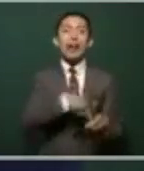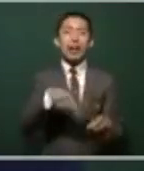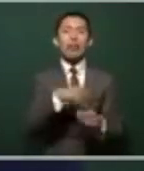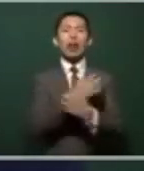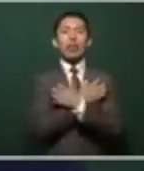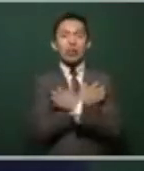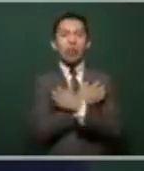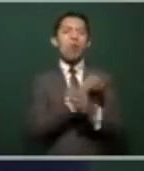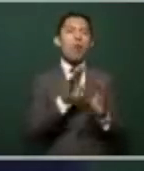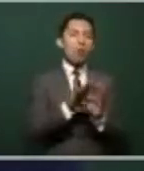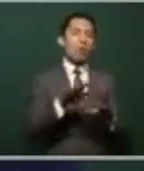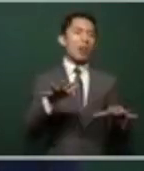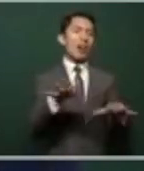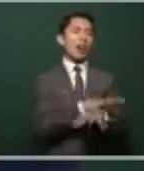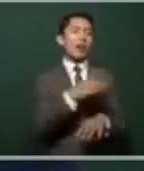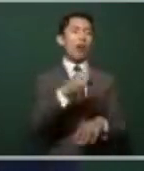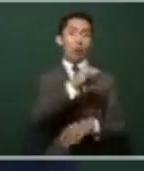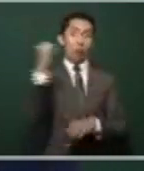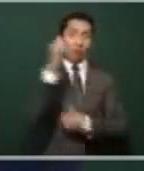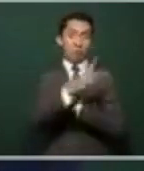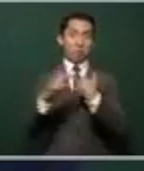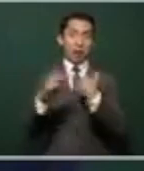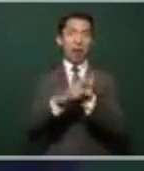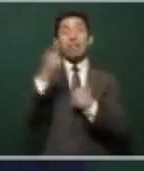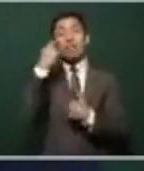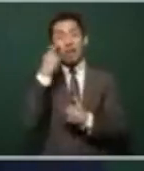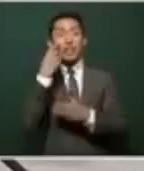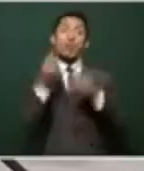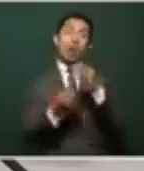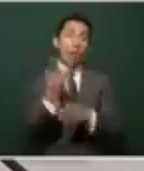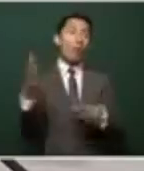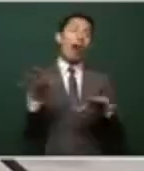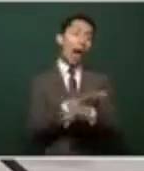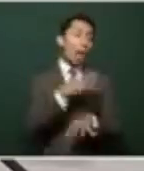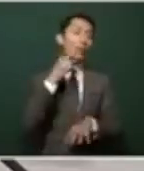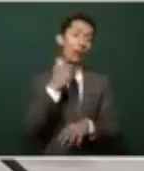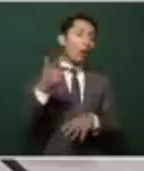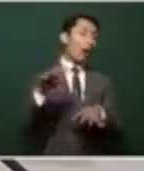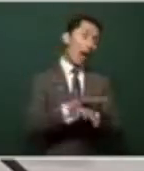recibiendo órdenes desde el extranjero. A ver, que me digan